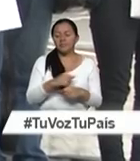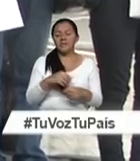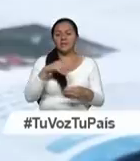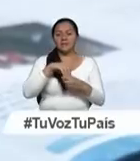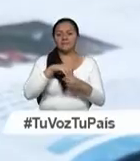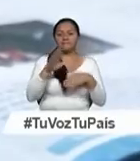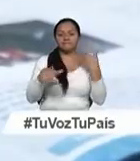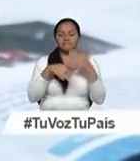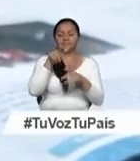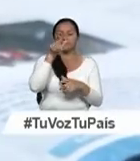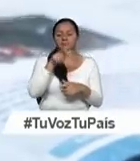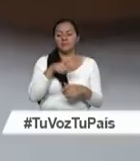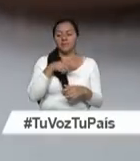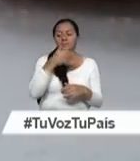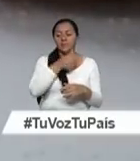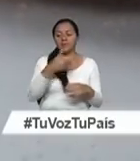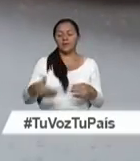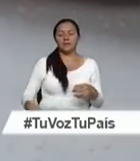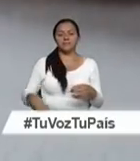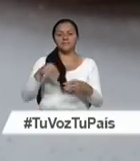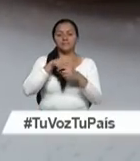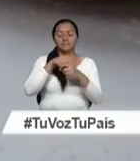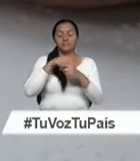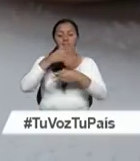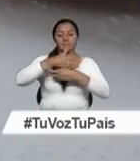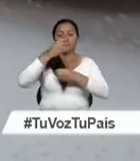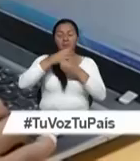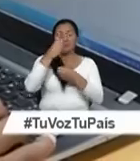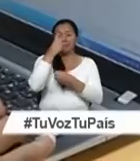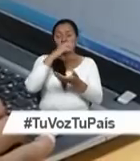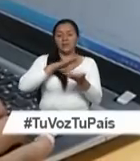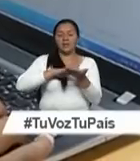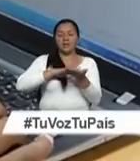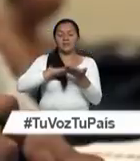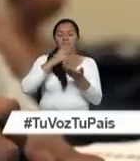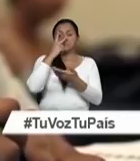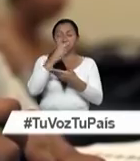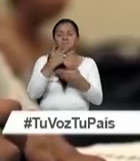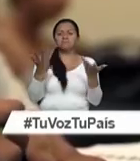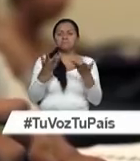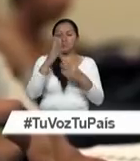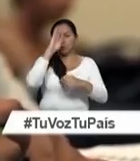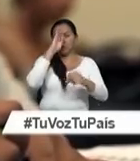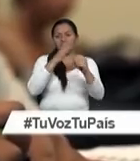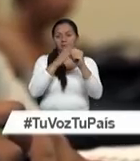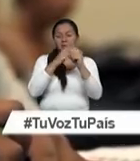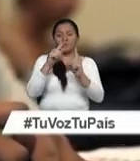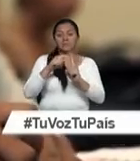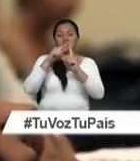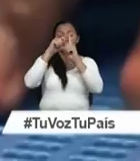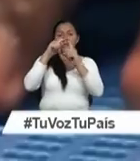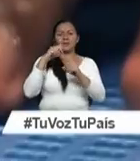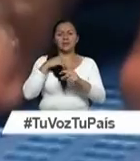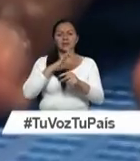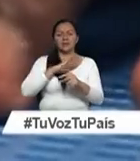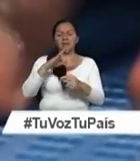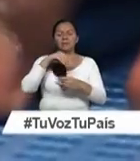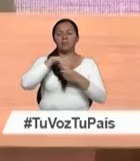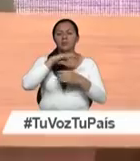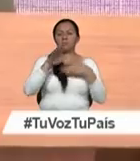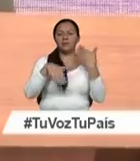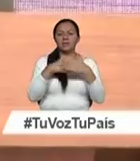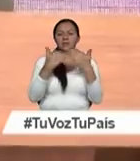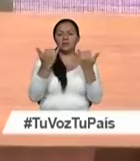Puruncajas, presidente de la Federación Nacional de Ciegos del Ecuador, recordó que el principal objetivo de la tecnología es mejorar la calidad de